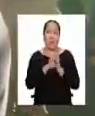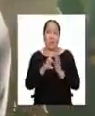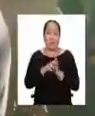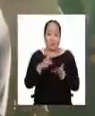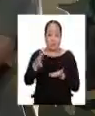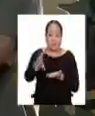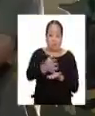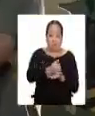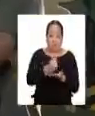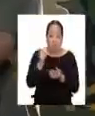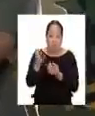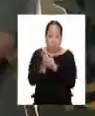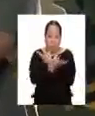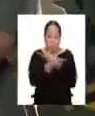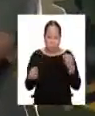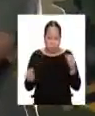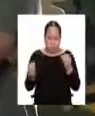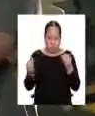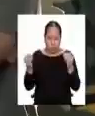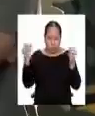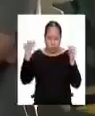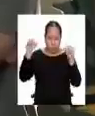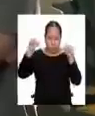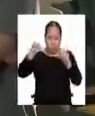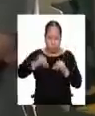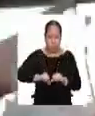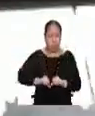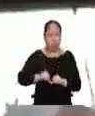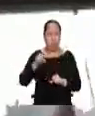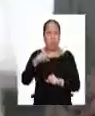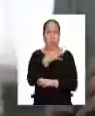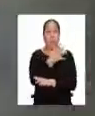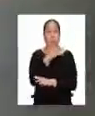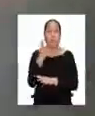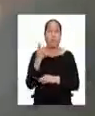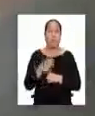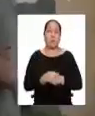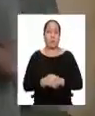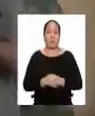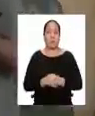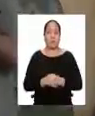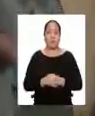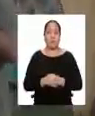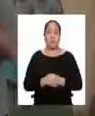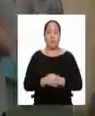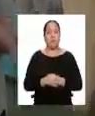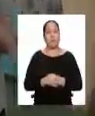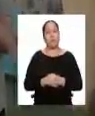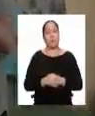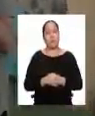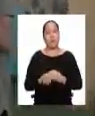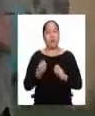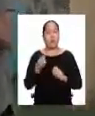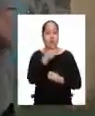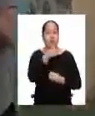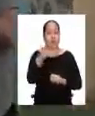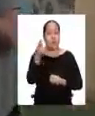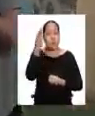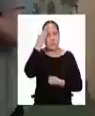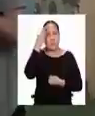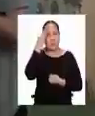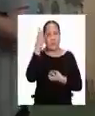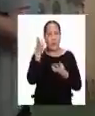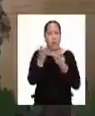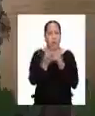una destrucción bien terrible en la Amazonía. Y Daniel, ¿cómo es que ustedes saben que se